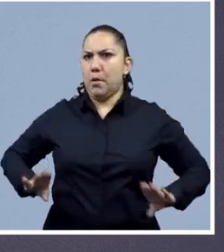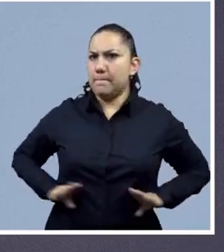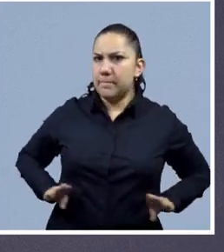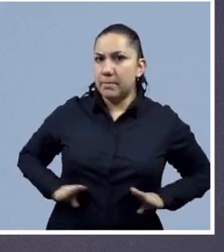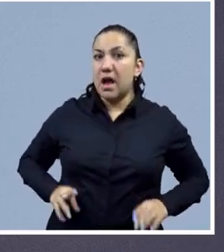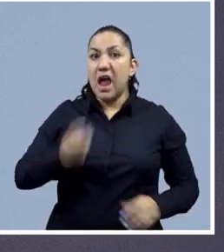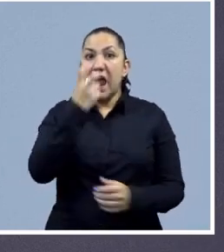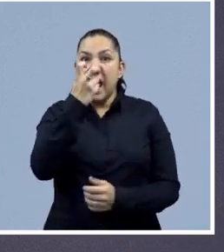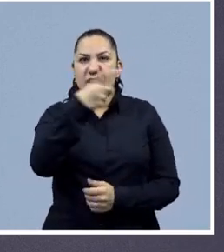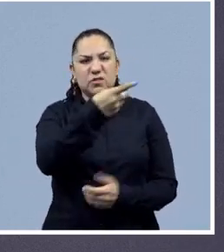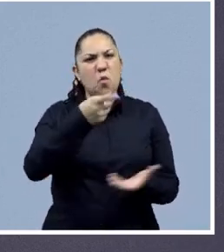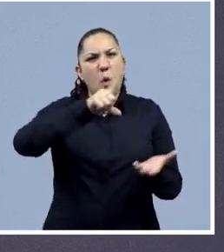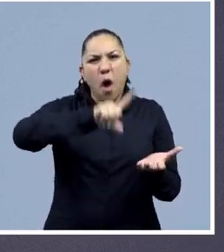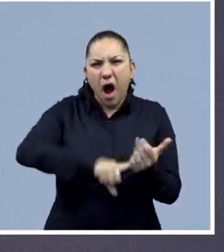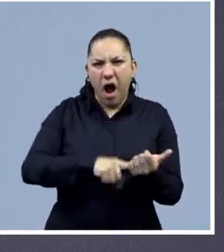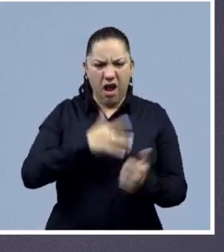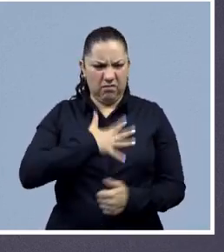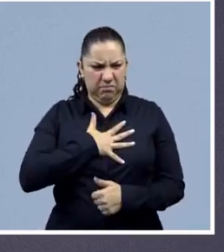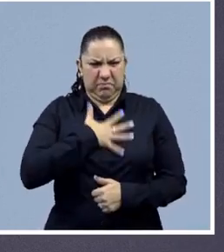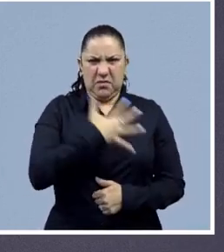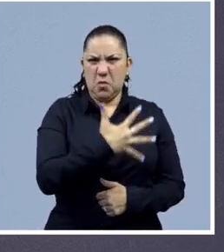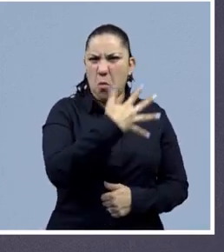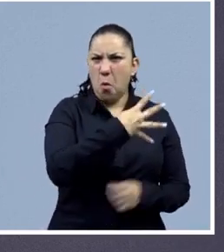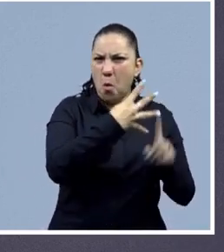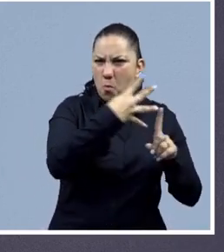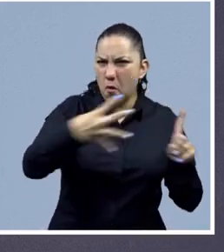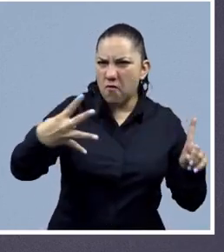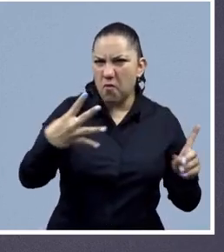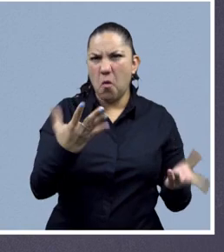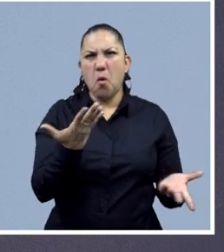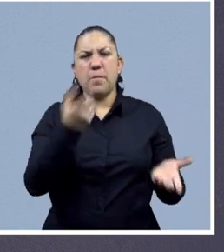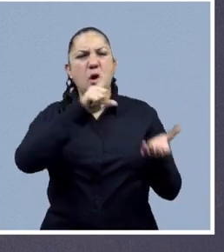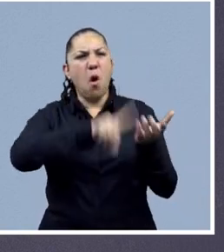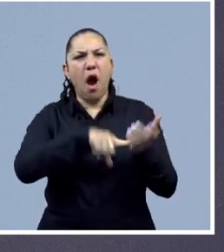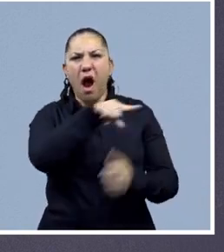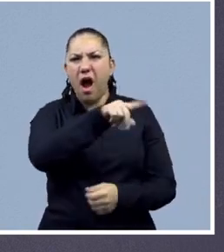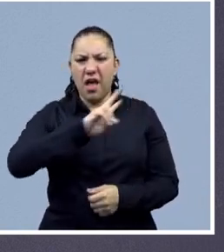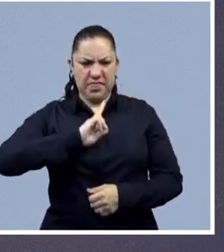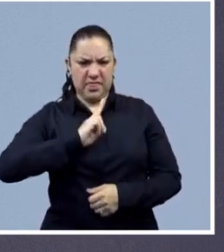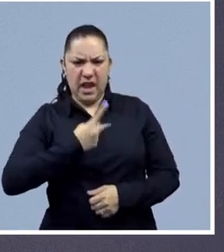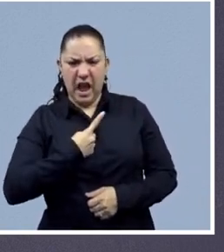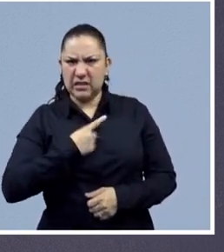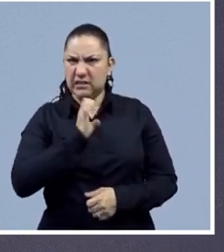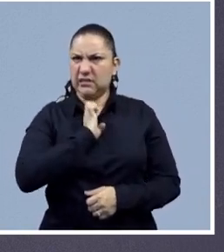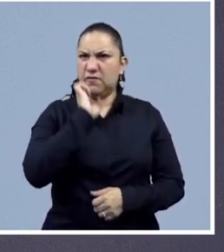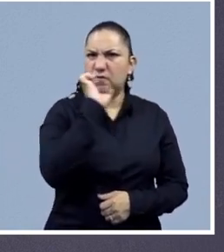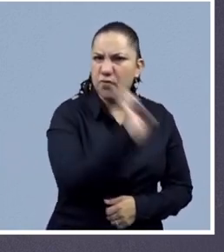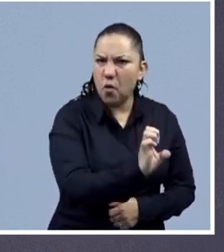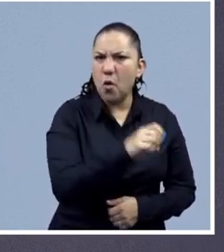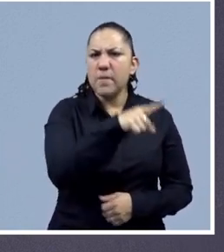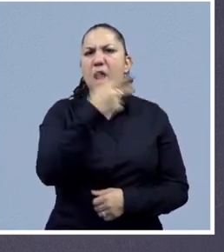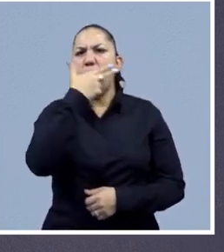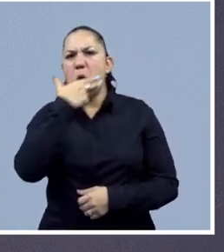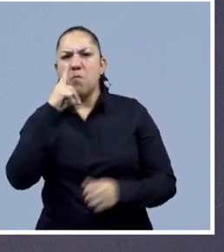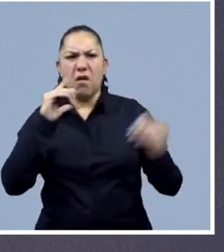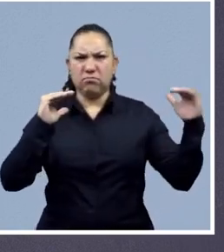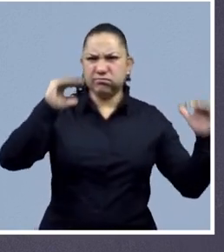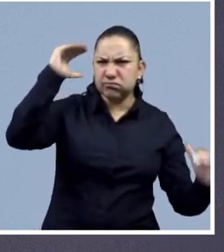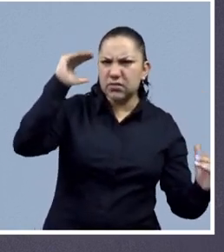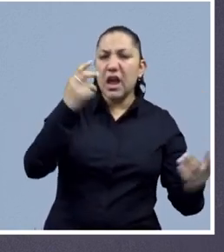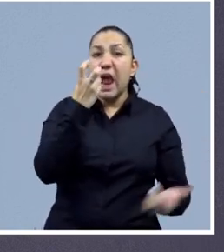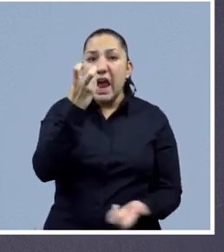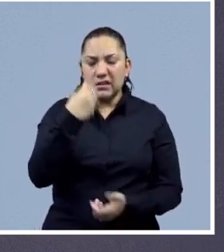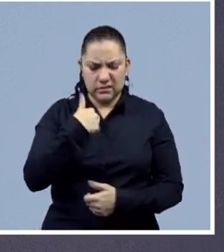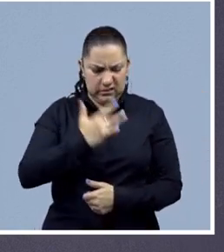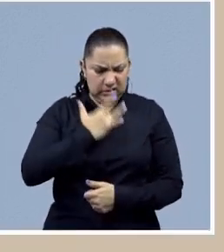homofobia, transfobia, misoginia y sexismo, provocando sentimientos de miedo, rechazo, inseguridad y